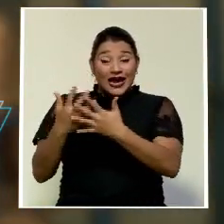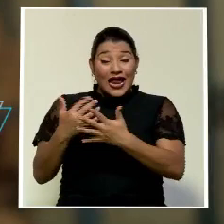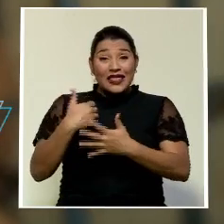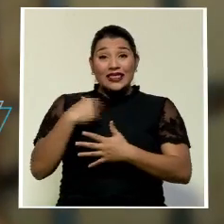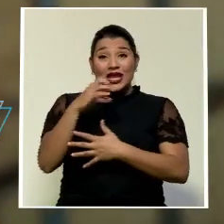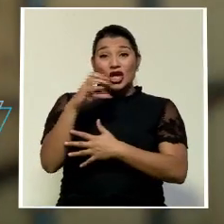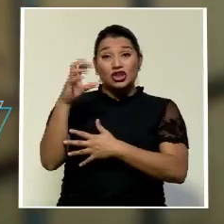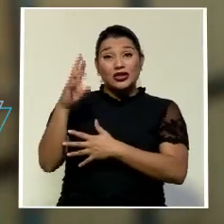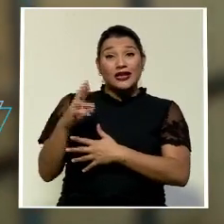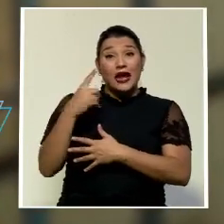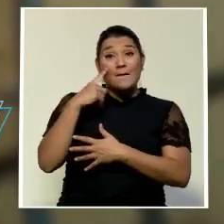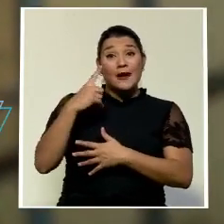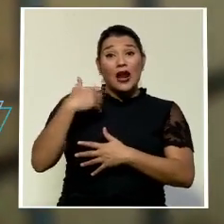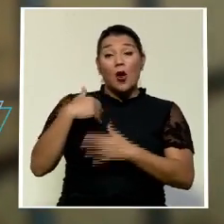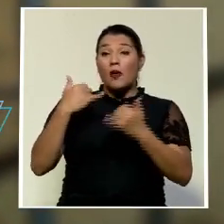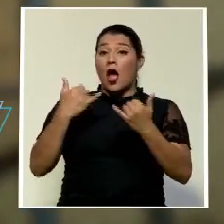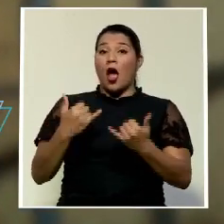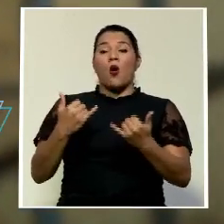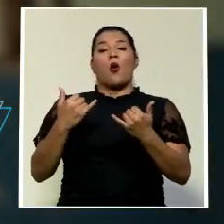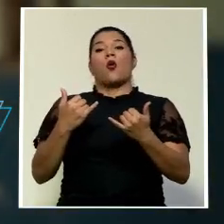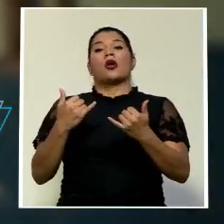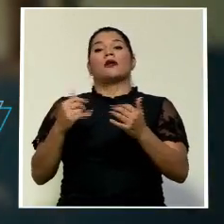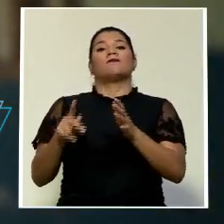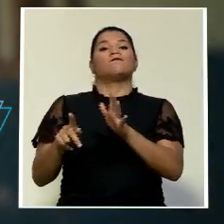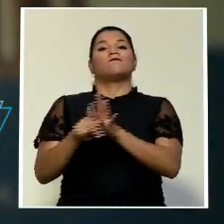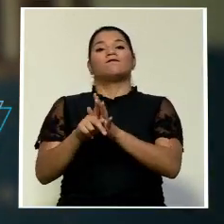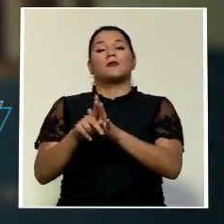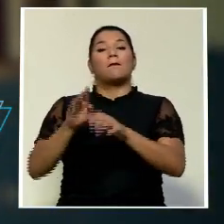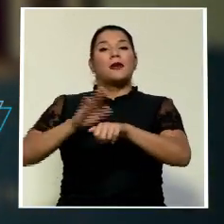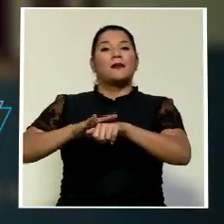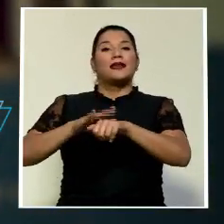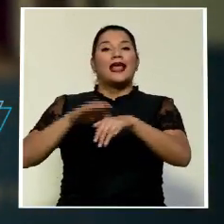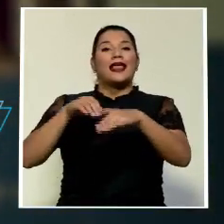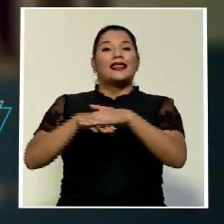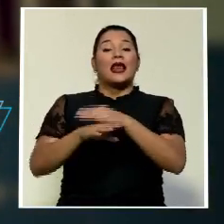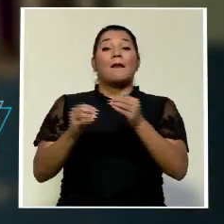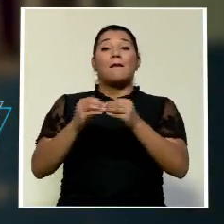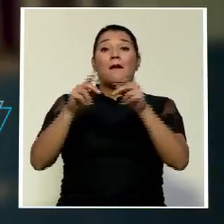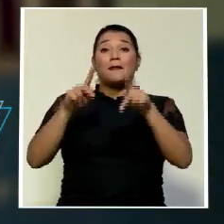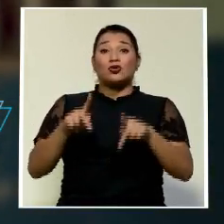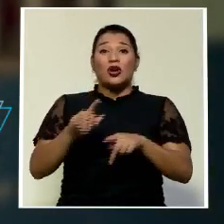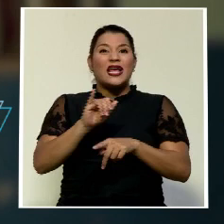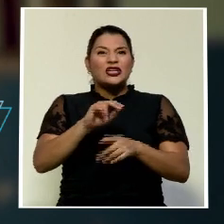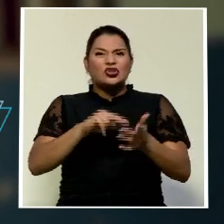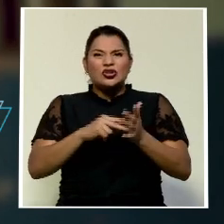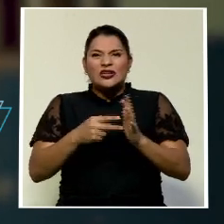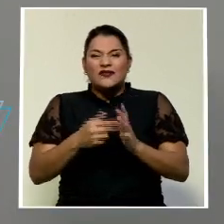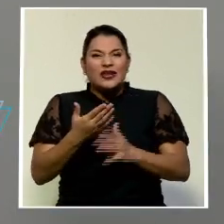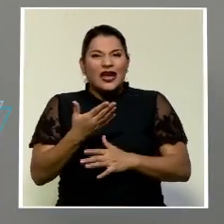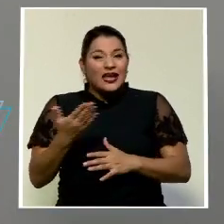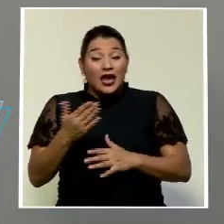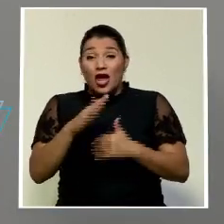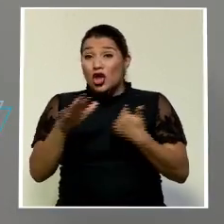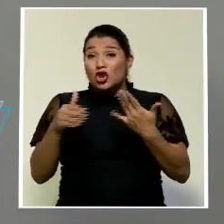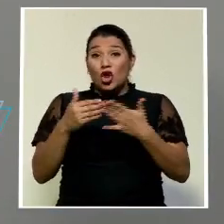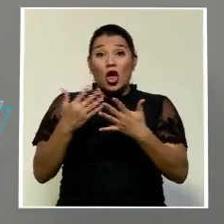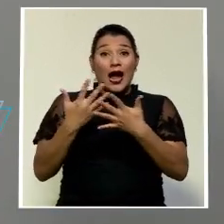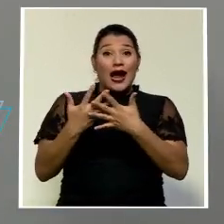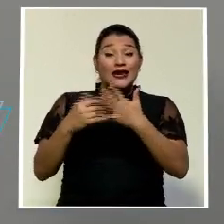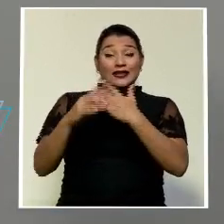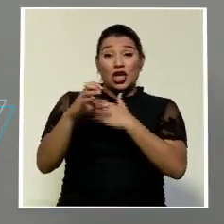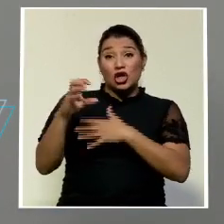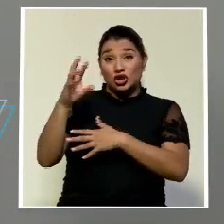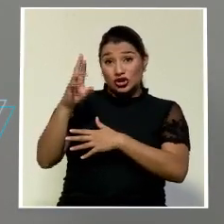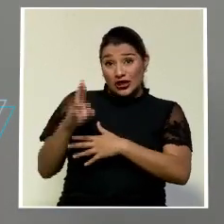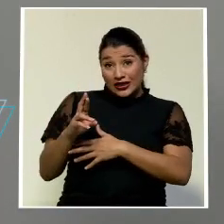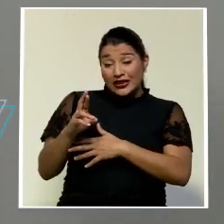para hombres se encuentran con ese impedimento de ingresar a más personas. Eso quiere decir que en este momento todos los centros penitenciarios del país que